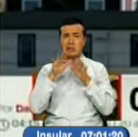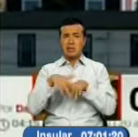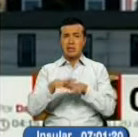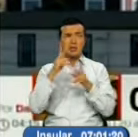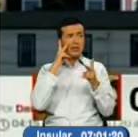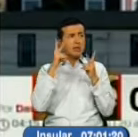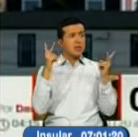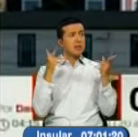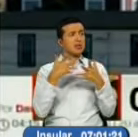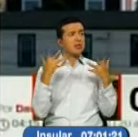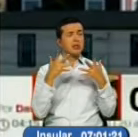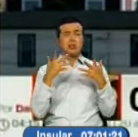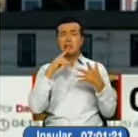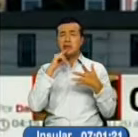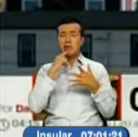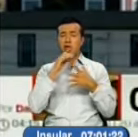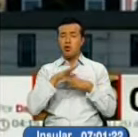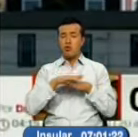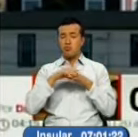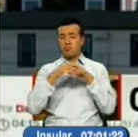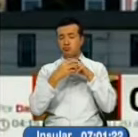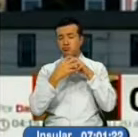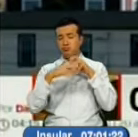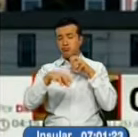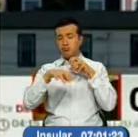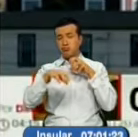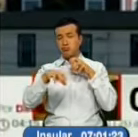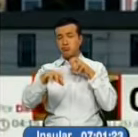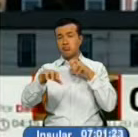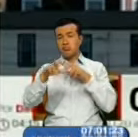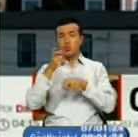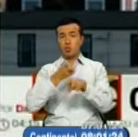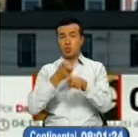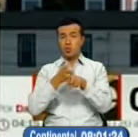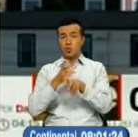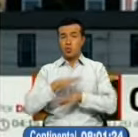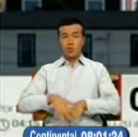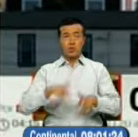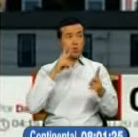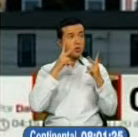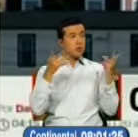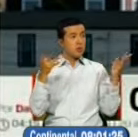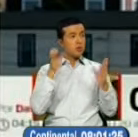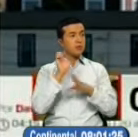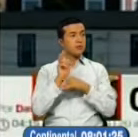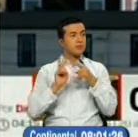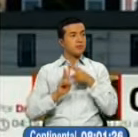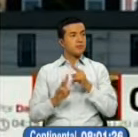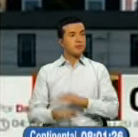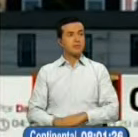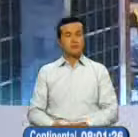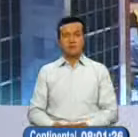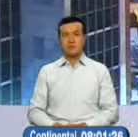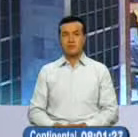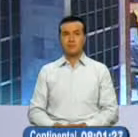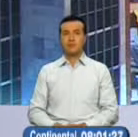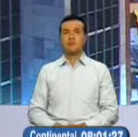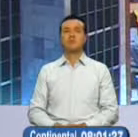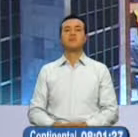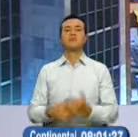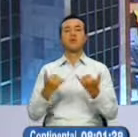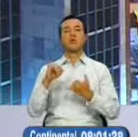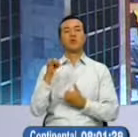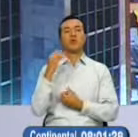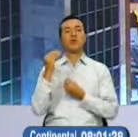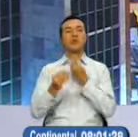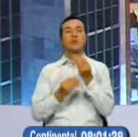que se desprenden de los glaciares del norte. El fenómeno se conoce como el pasaje de los icebergs. Fanny Lara, Ecuador TV. Hoy es